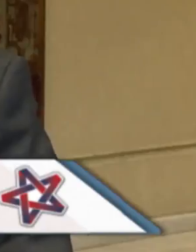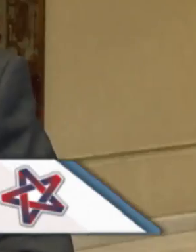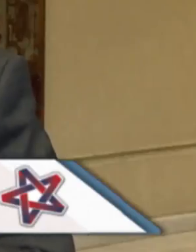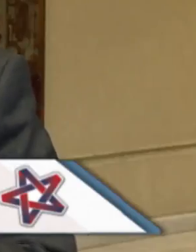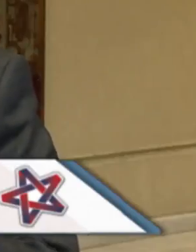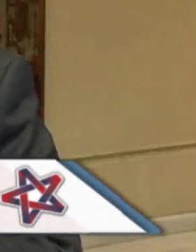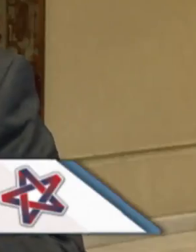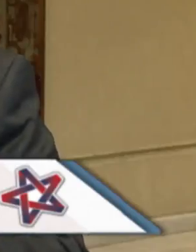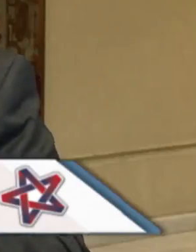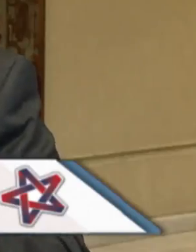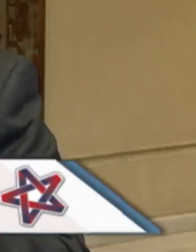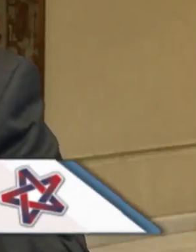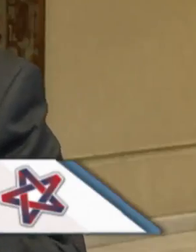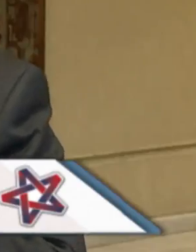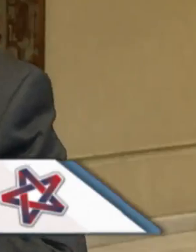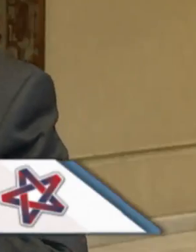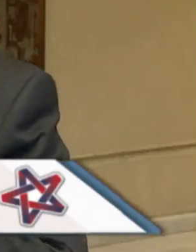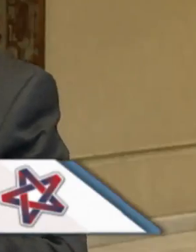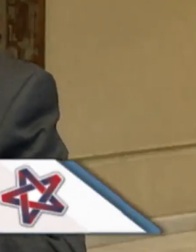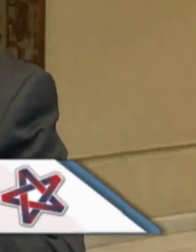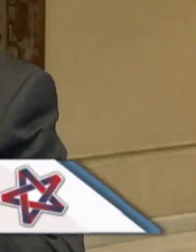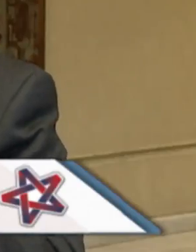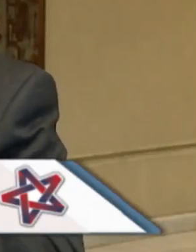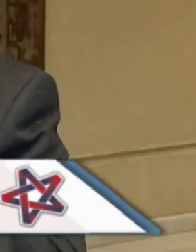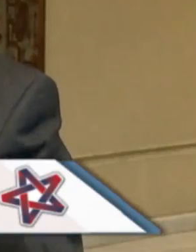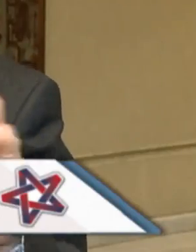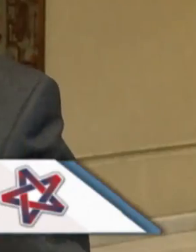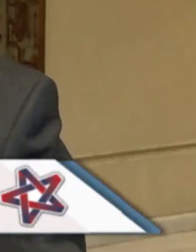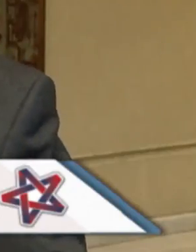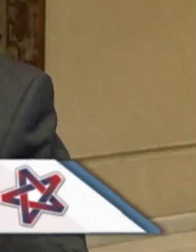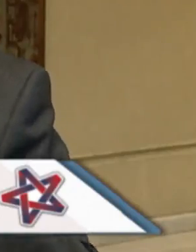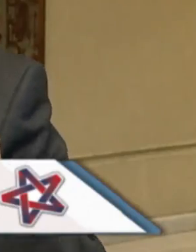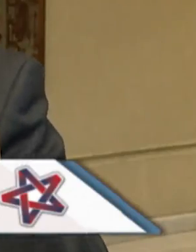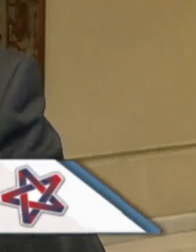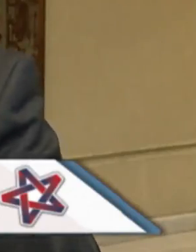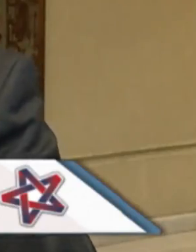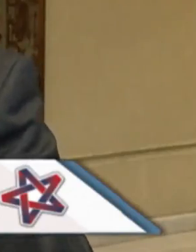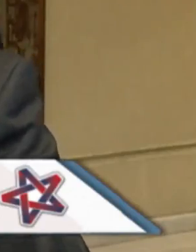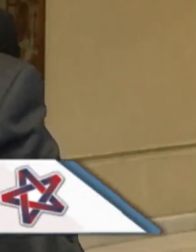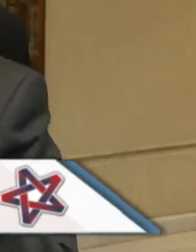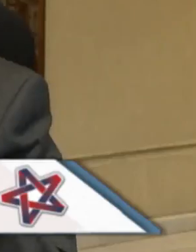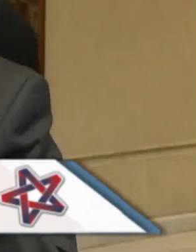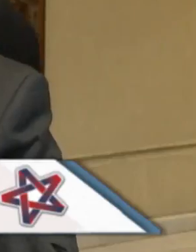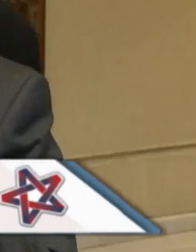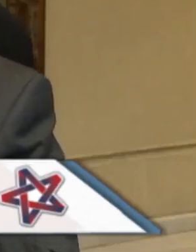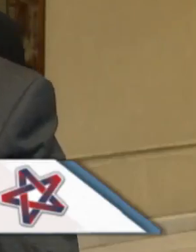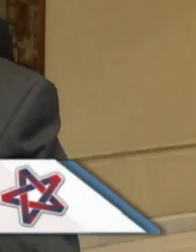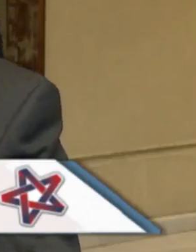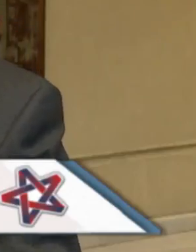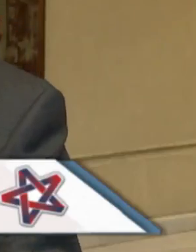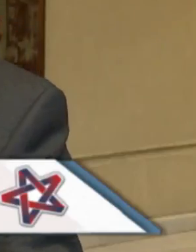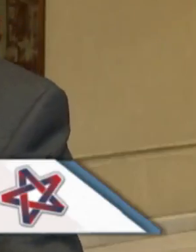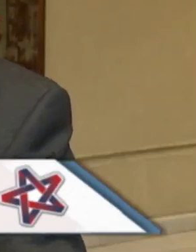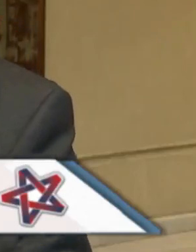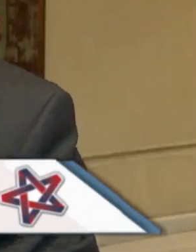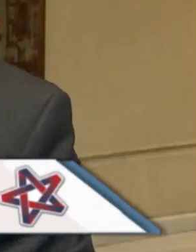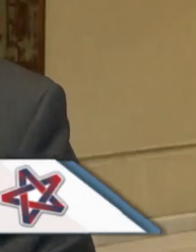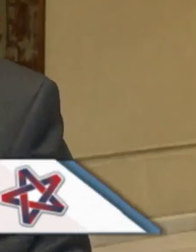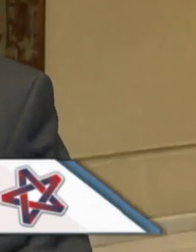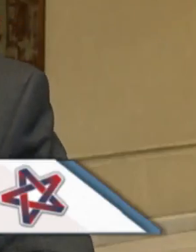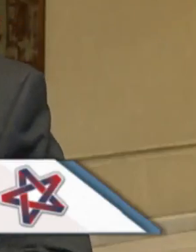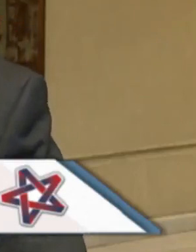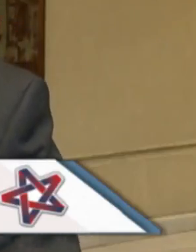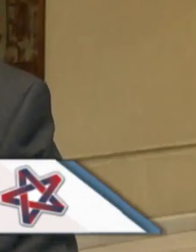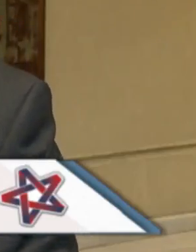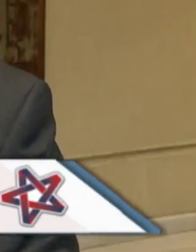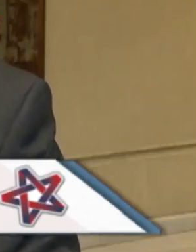es que los estacionamientos muchas veces ponen un aviso que dice si hay un robo no responsabilidad de nosotros